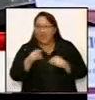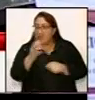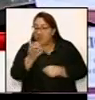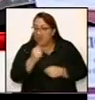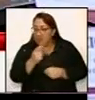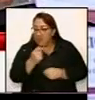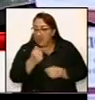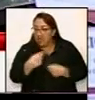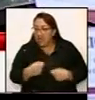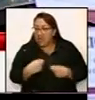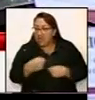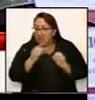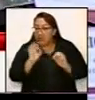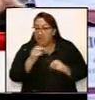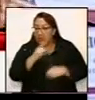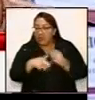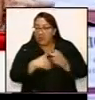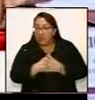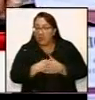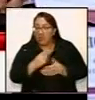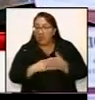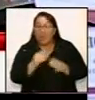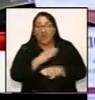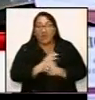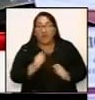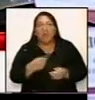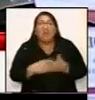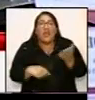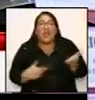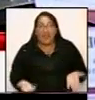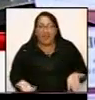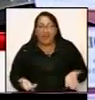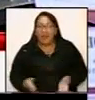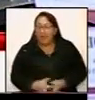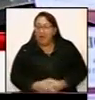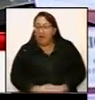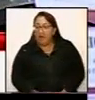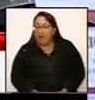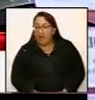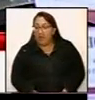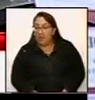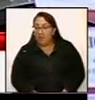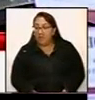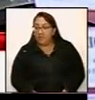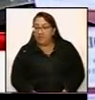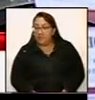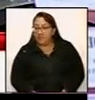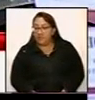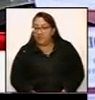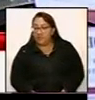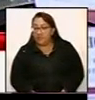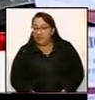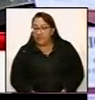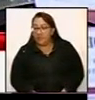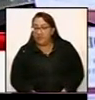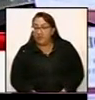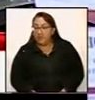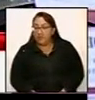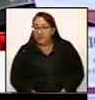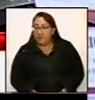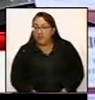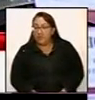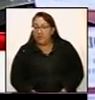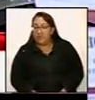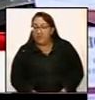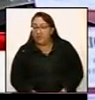ONGs era gastado justamente para lo que fueron destinados. Es decir, si no se tiraban la plata, en otras palabras. Y